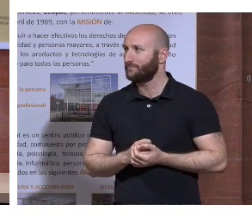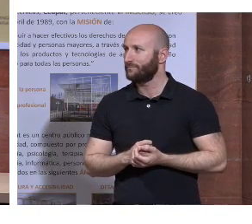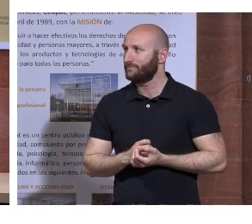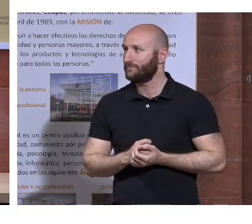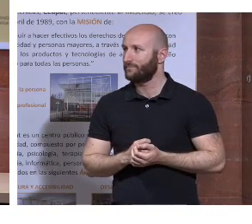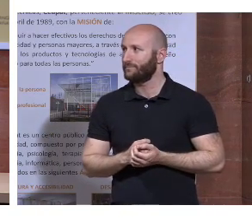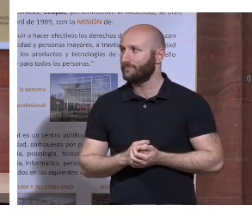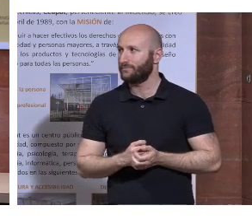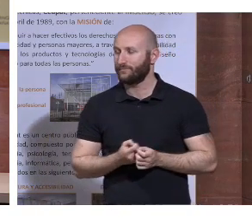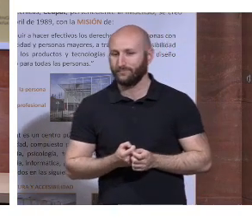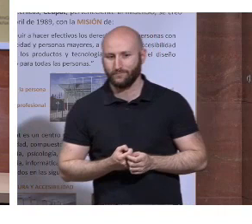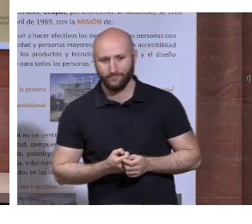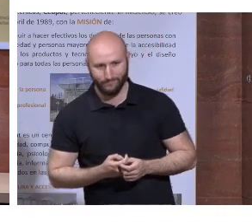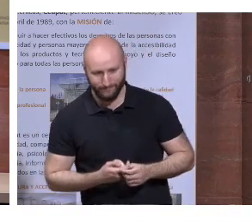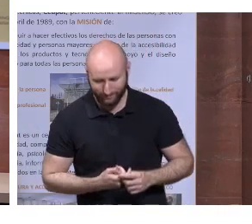Miguel.